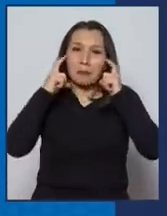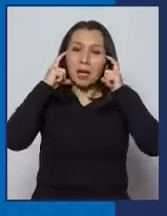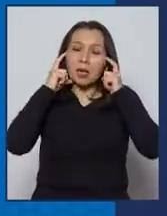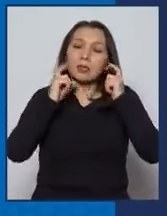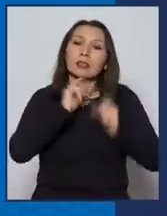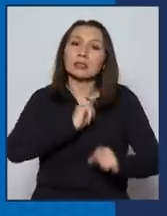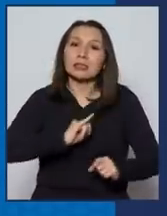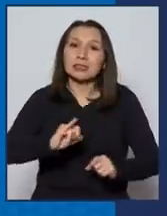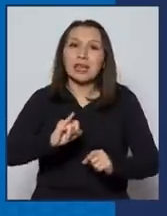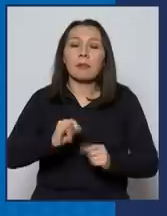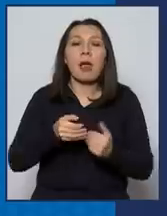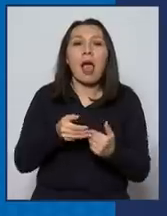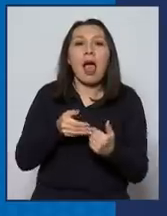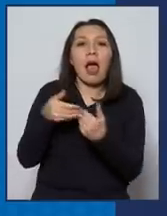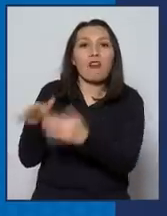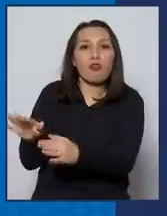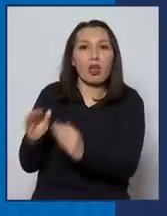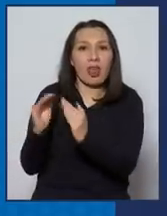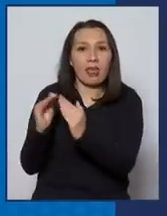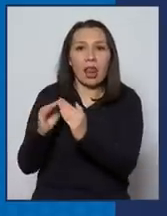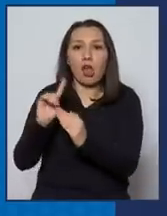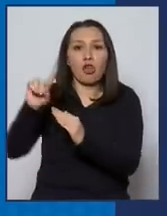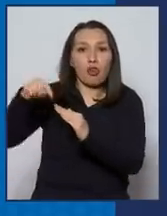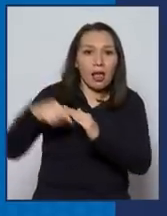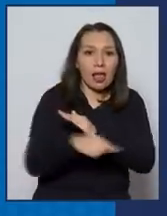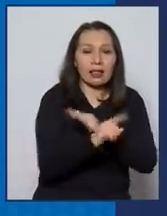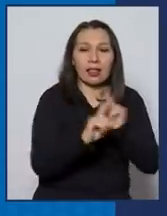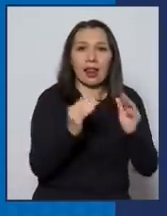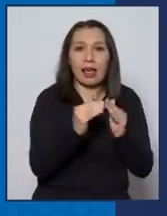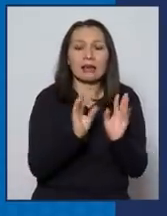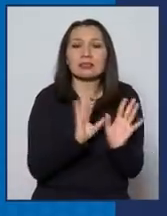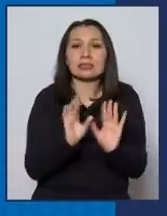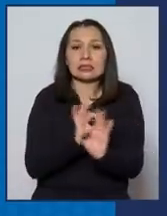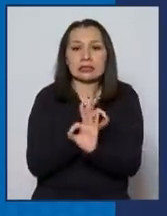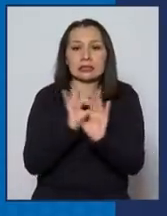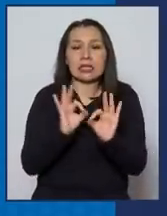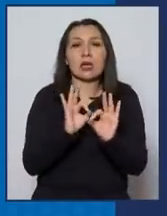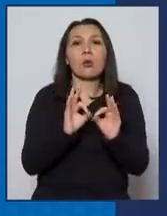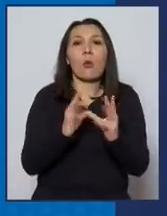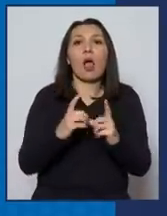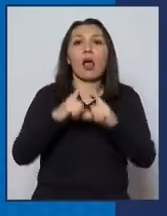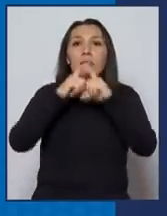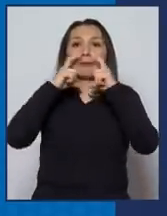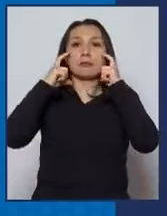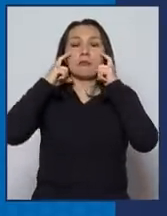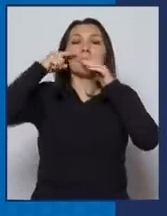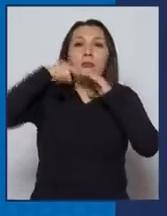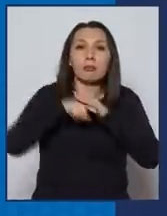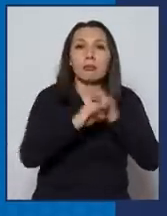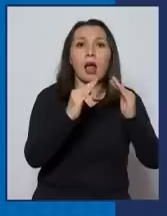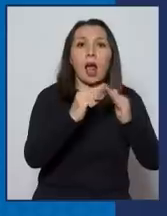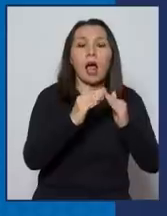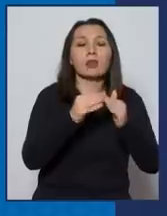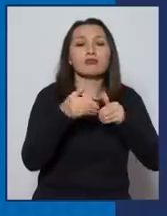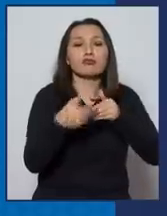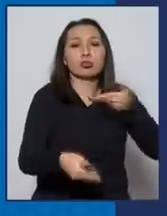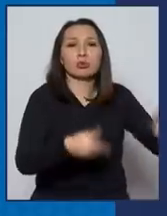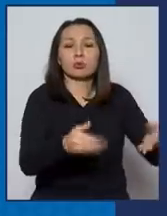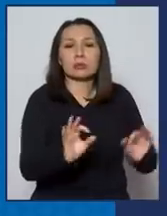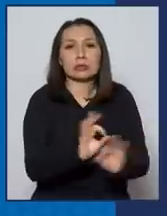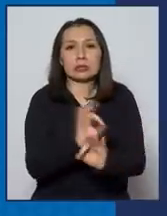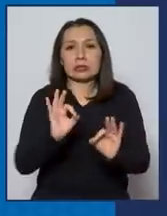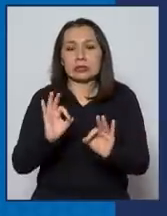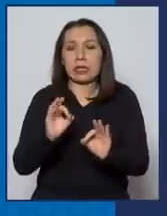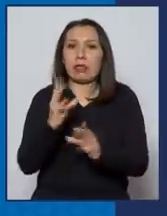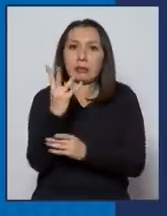La mascarilla se debe dejar afuera del hogar con el objetivo de no traer esa mascarilla al interior del hogar y así evitar también